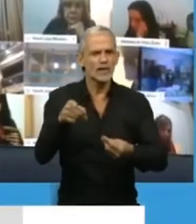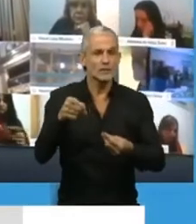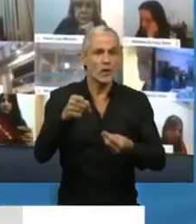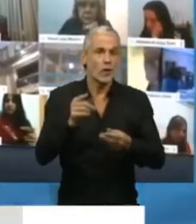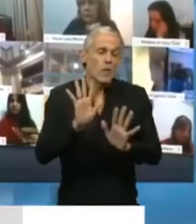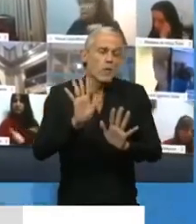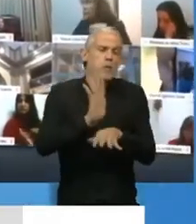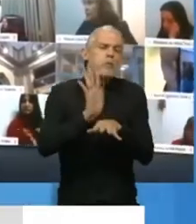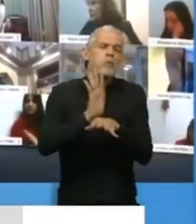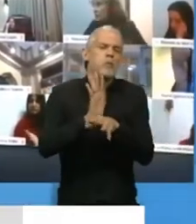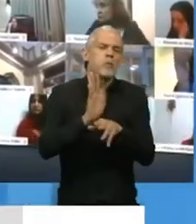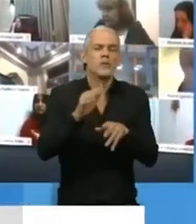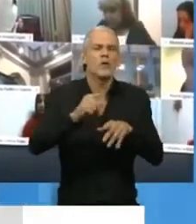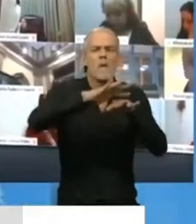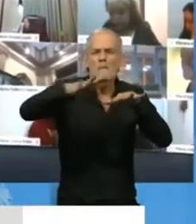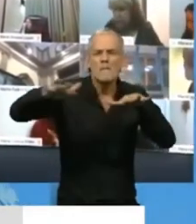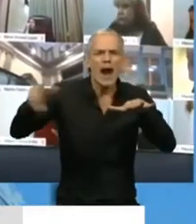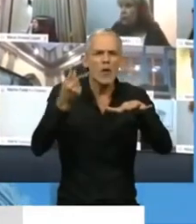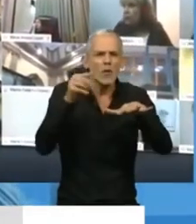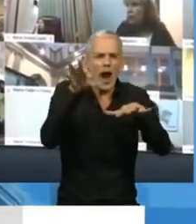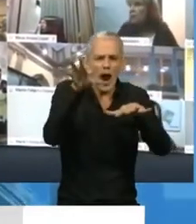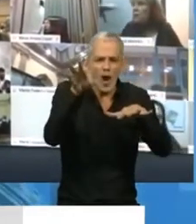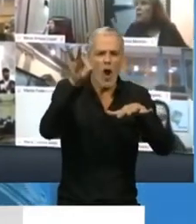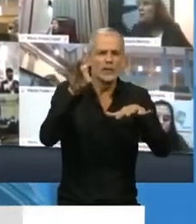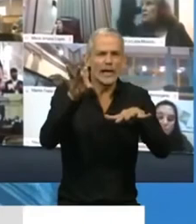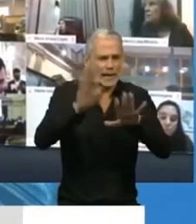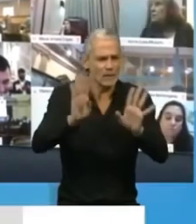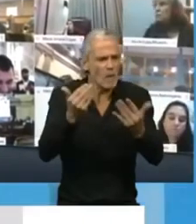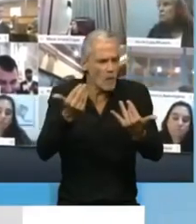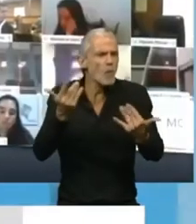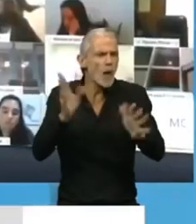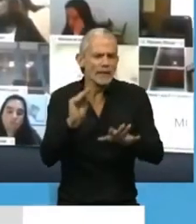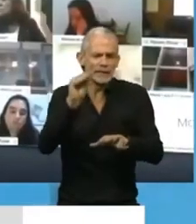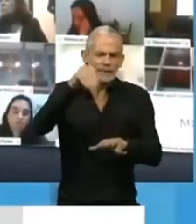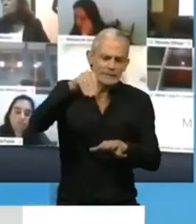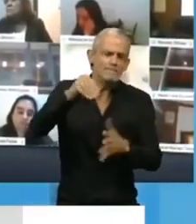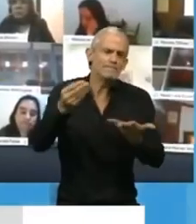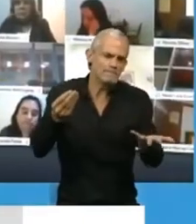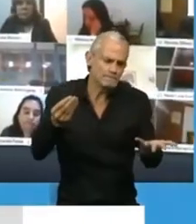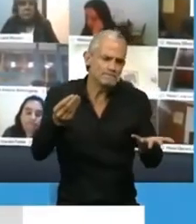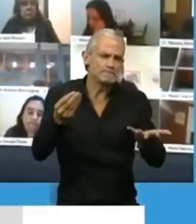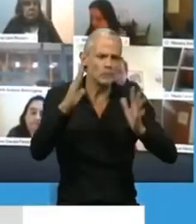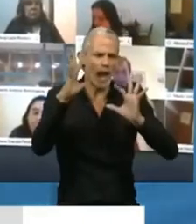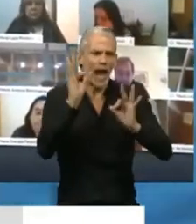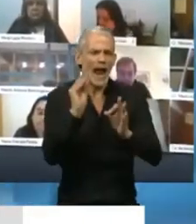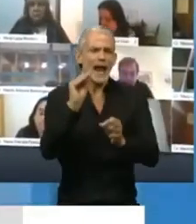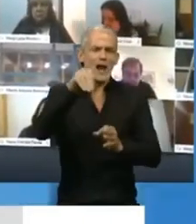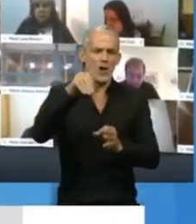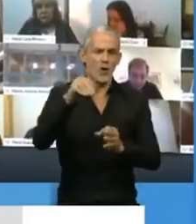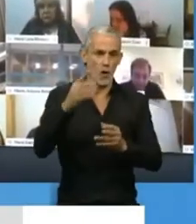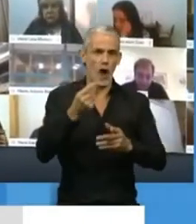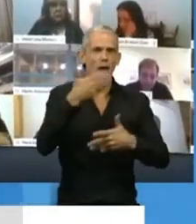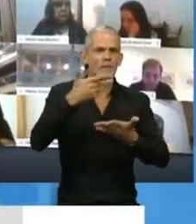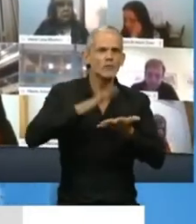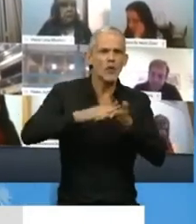océano, como por ahí dicen algunos, pero los océanos también se llenan gota a gota, y lo que en todo caso, cuando hablamos de un